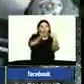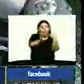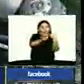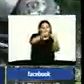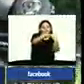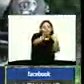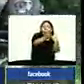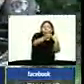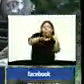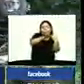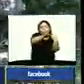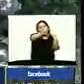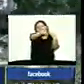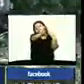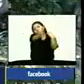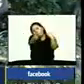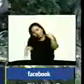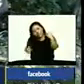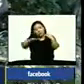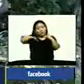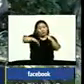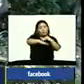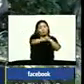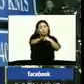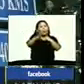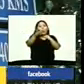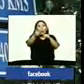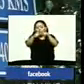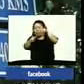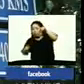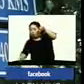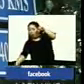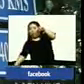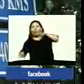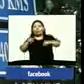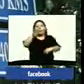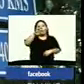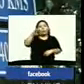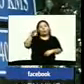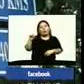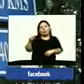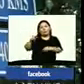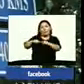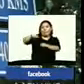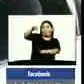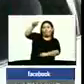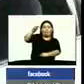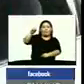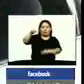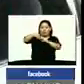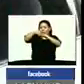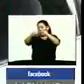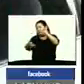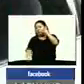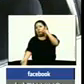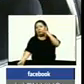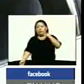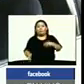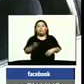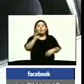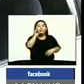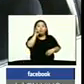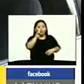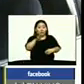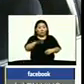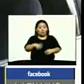y posteriormente cayó al barranco de aproximadamente 40 metros de altura. Él venía para